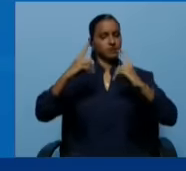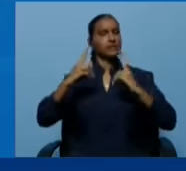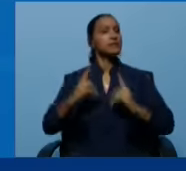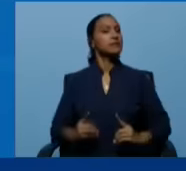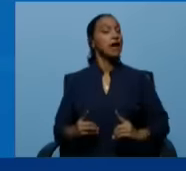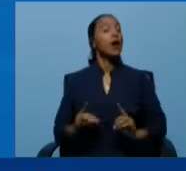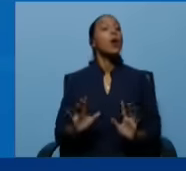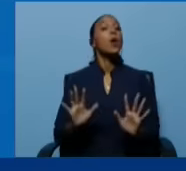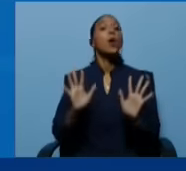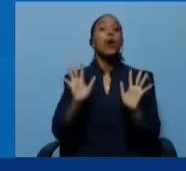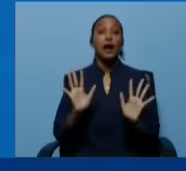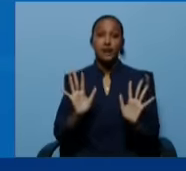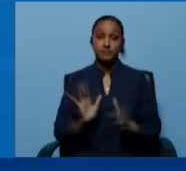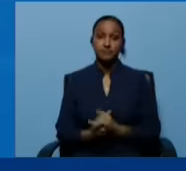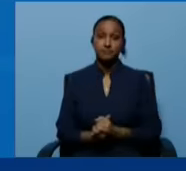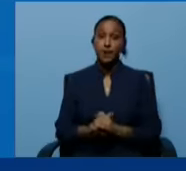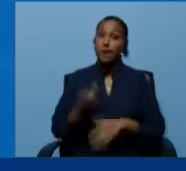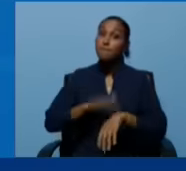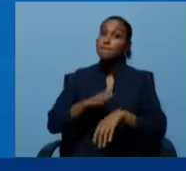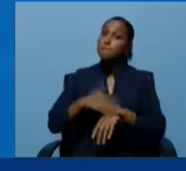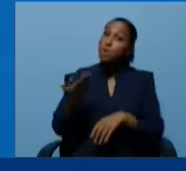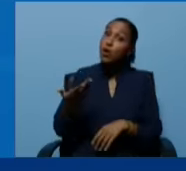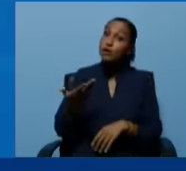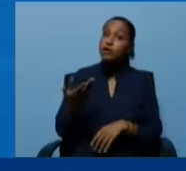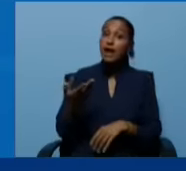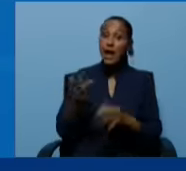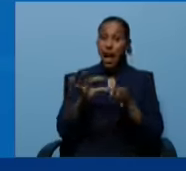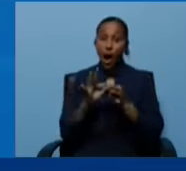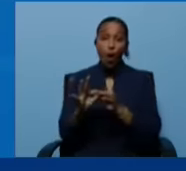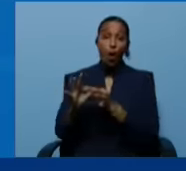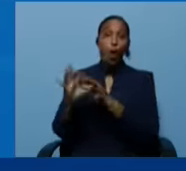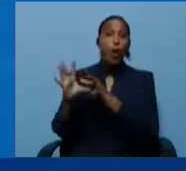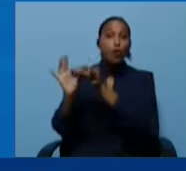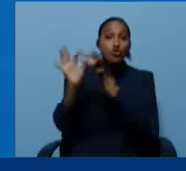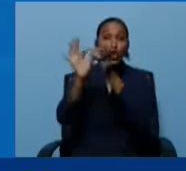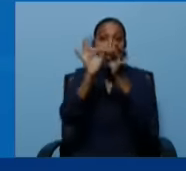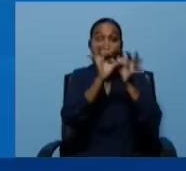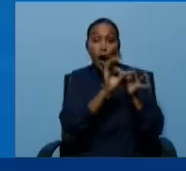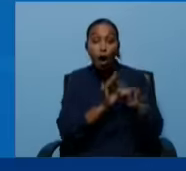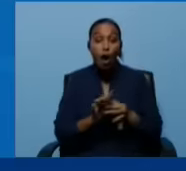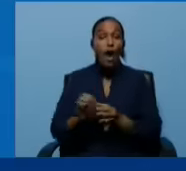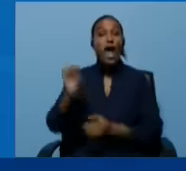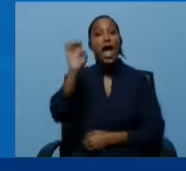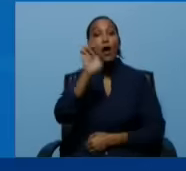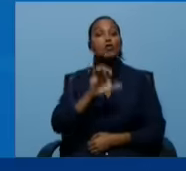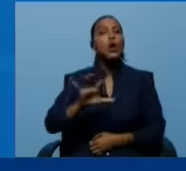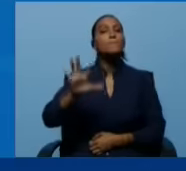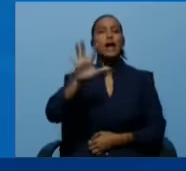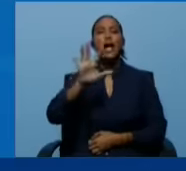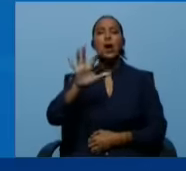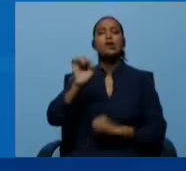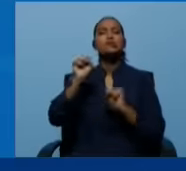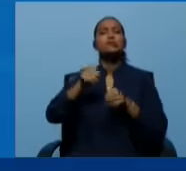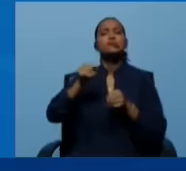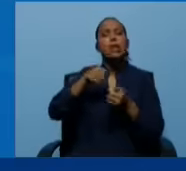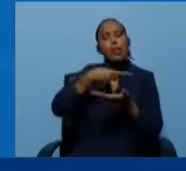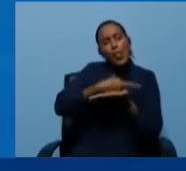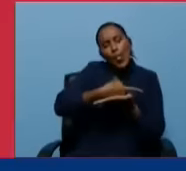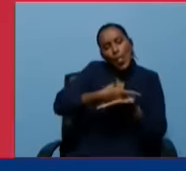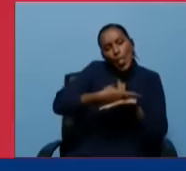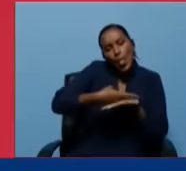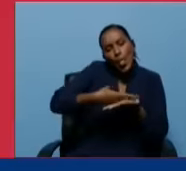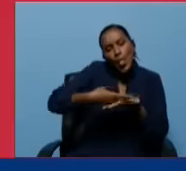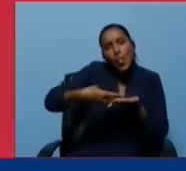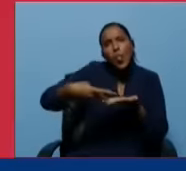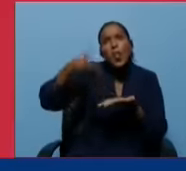Porque la Unión Europea sencillamente se arrastra. Josep Borrell se arrastra a los gringos. Se arrastra a los